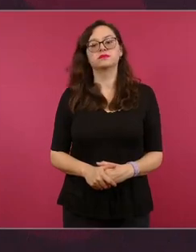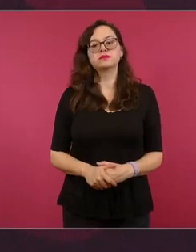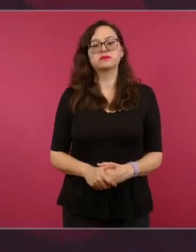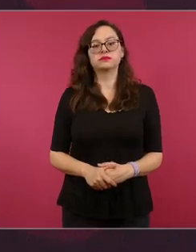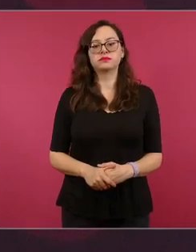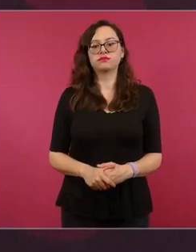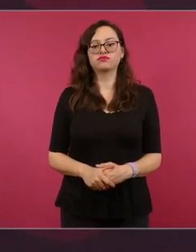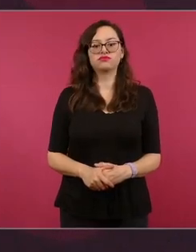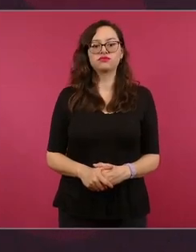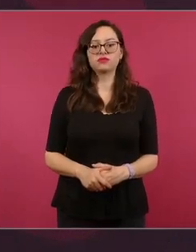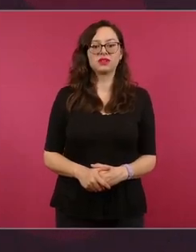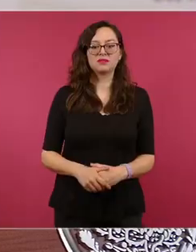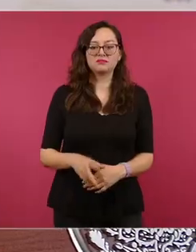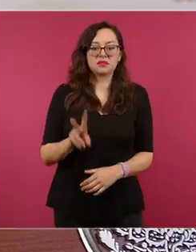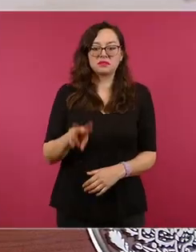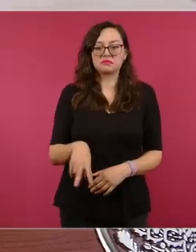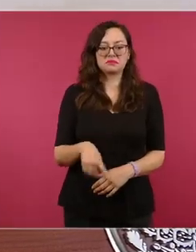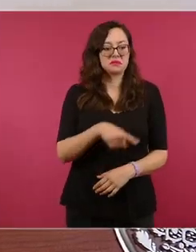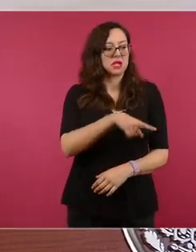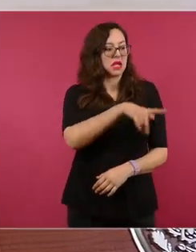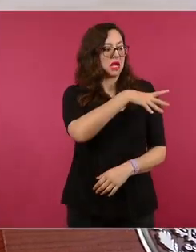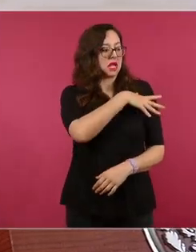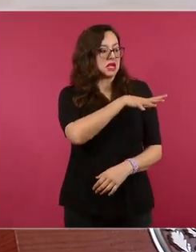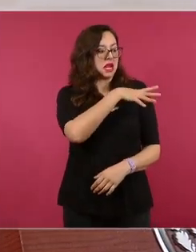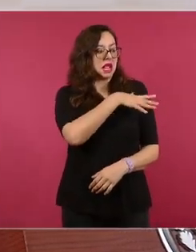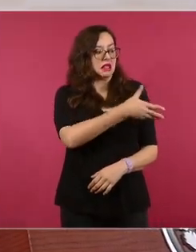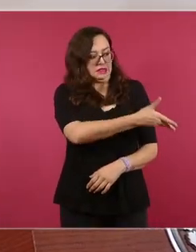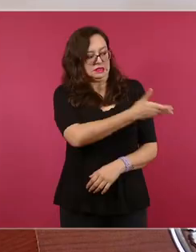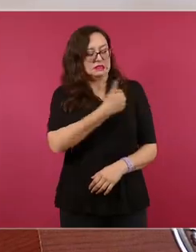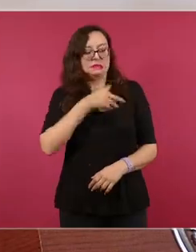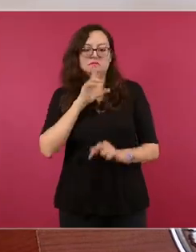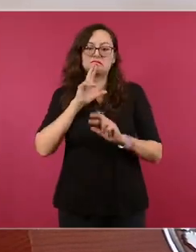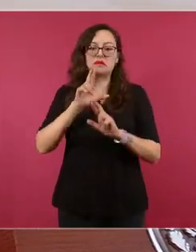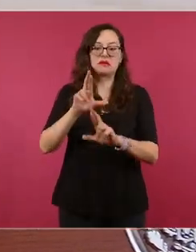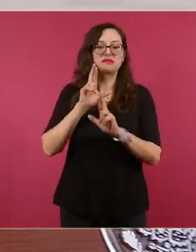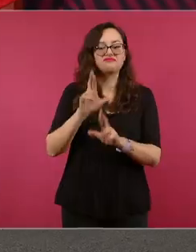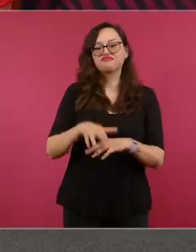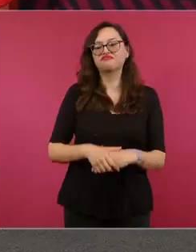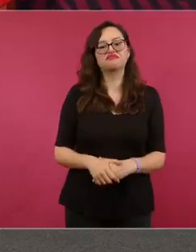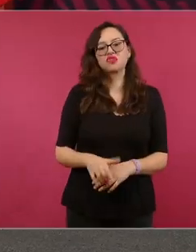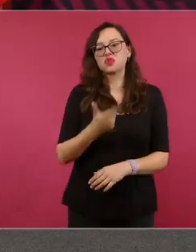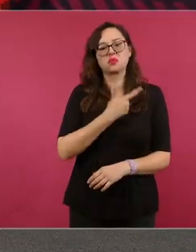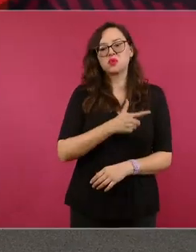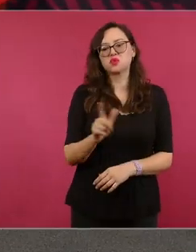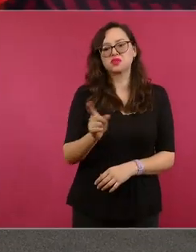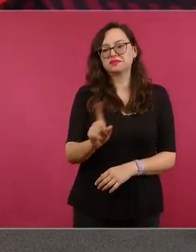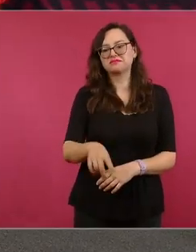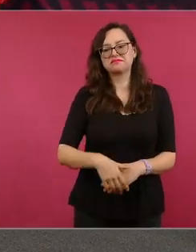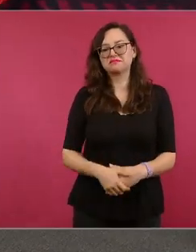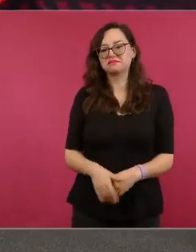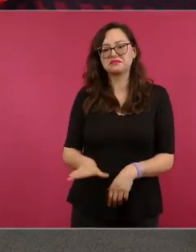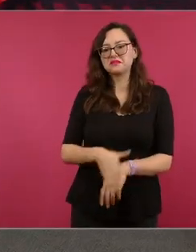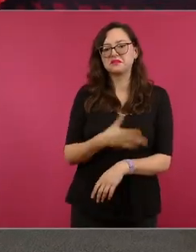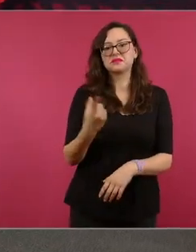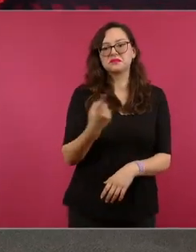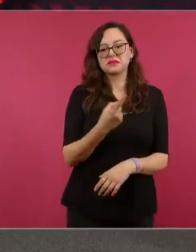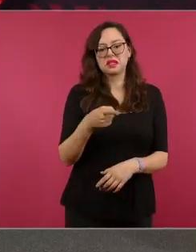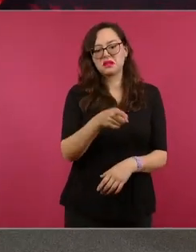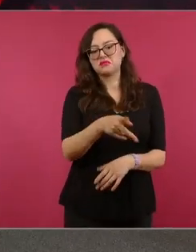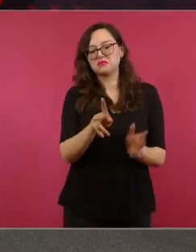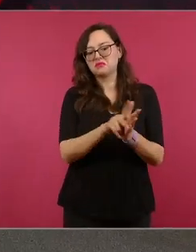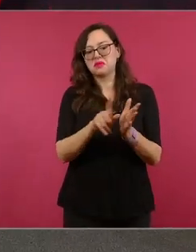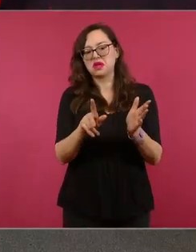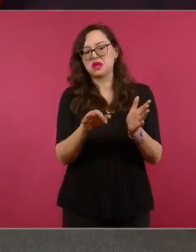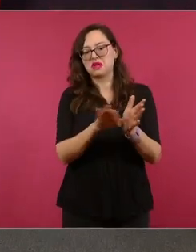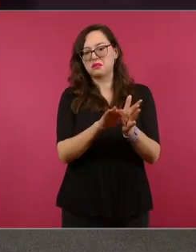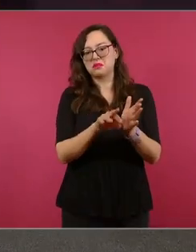le esté contestando a Proceso, que es una revista que está entregada por entero a la mentira.